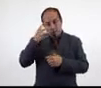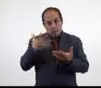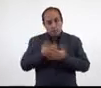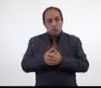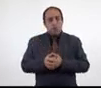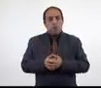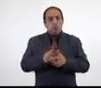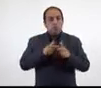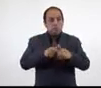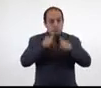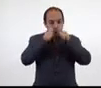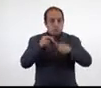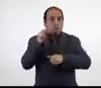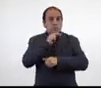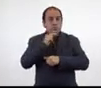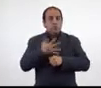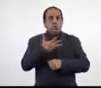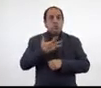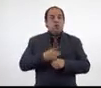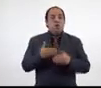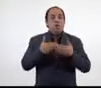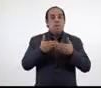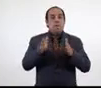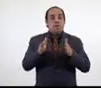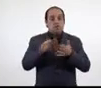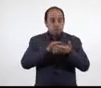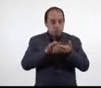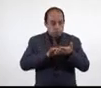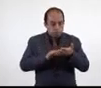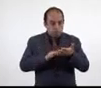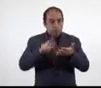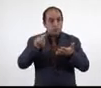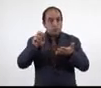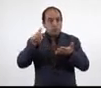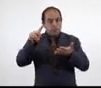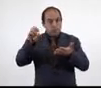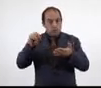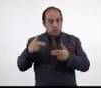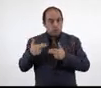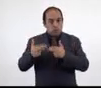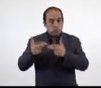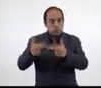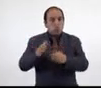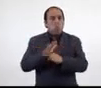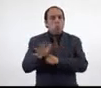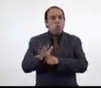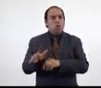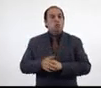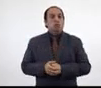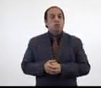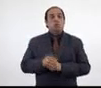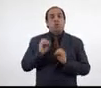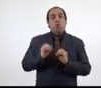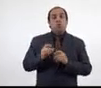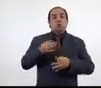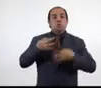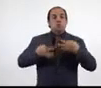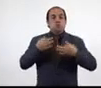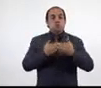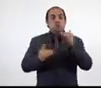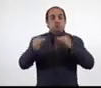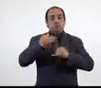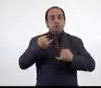se genere la apertura del testamento y en su caso se dilucide lo que ahí corresponde, o bien con el Tribunal Superior de